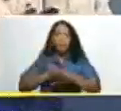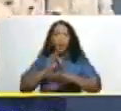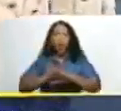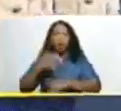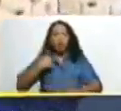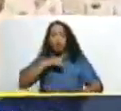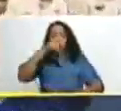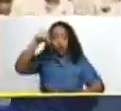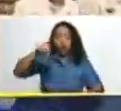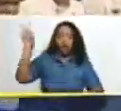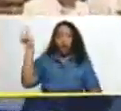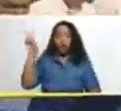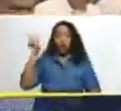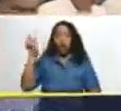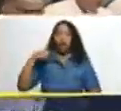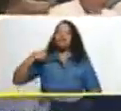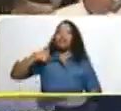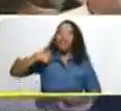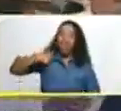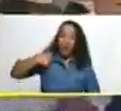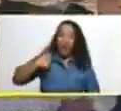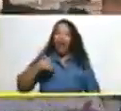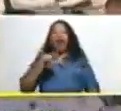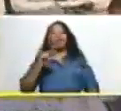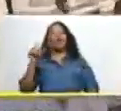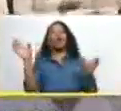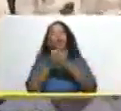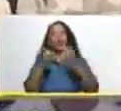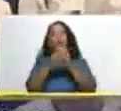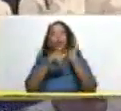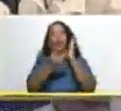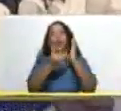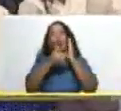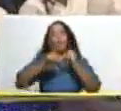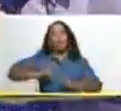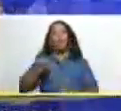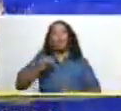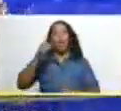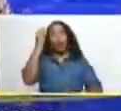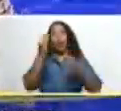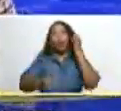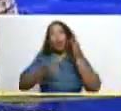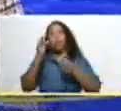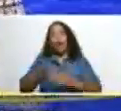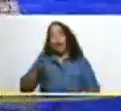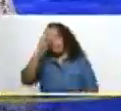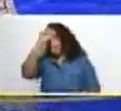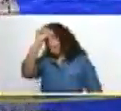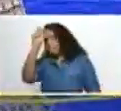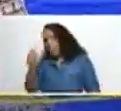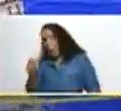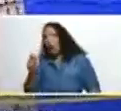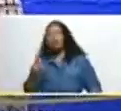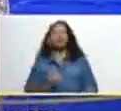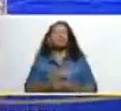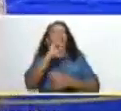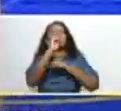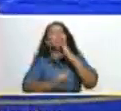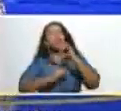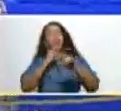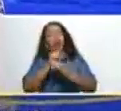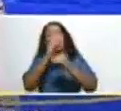en Venezuela tenemos al Cuerpo Técnico de Policía Judicial con un reconocimiento